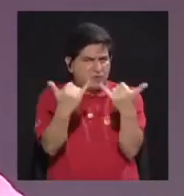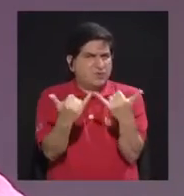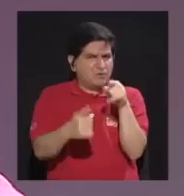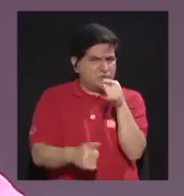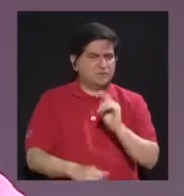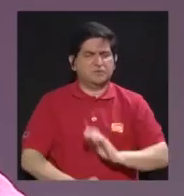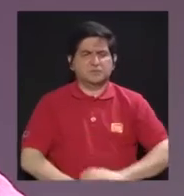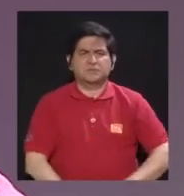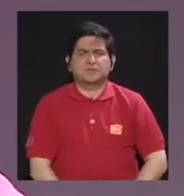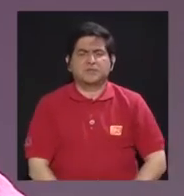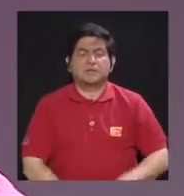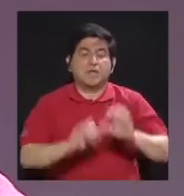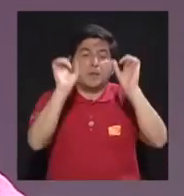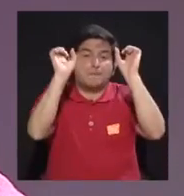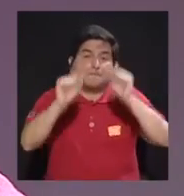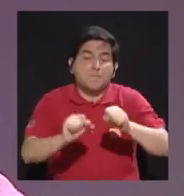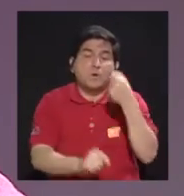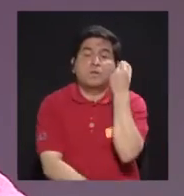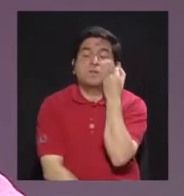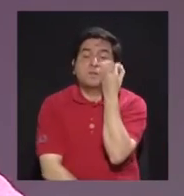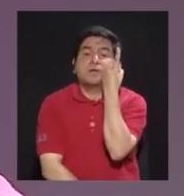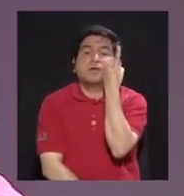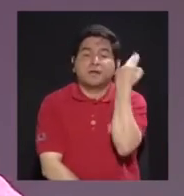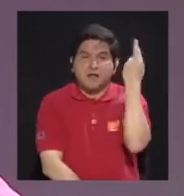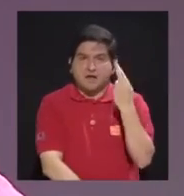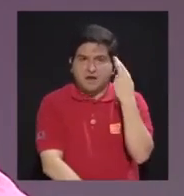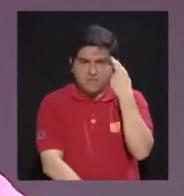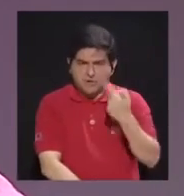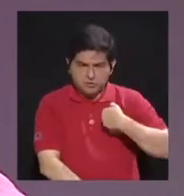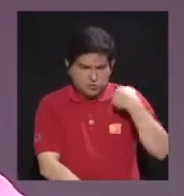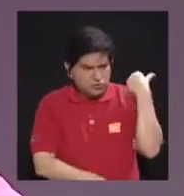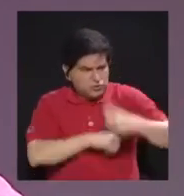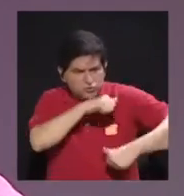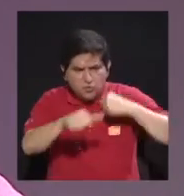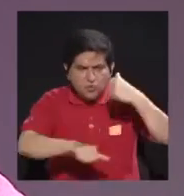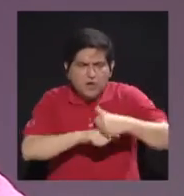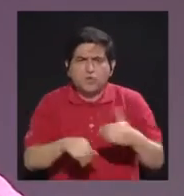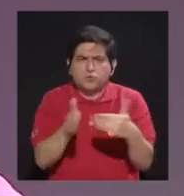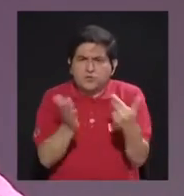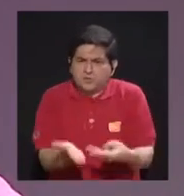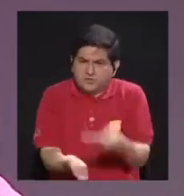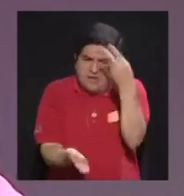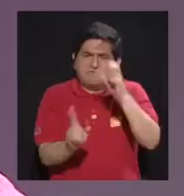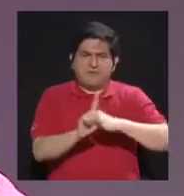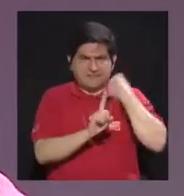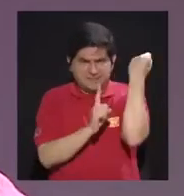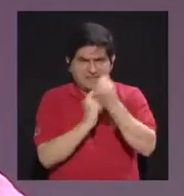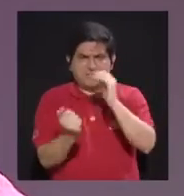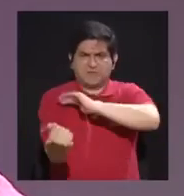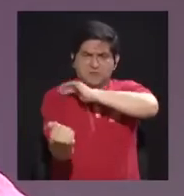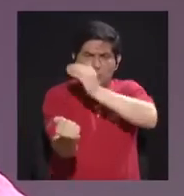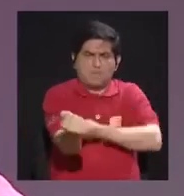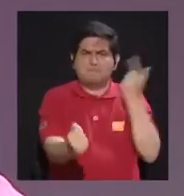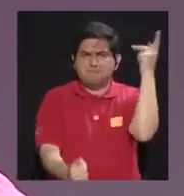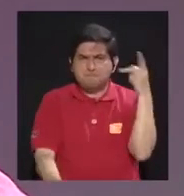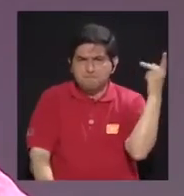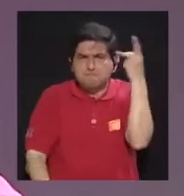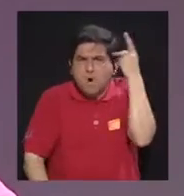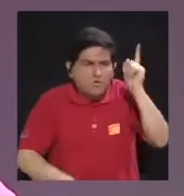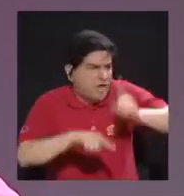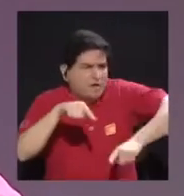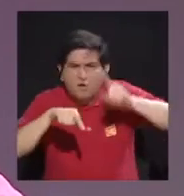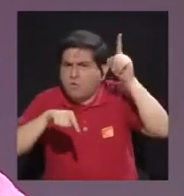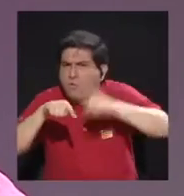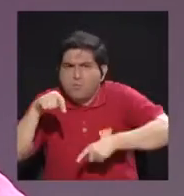para que se pueda comprender por qué reivindico tanto este asunto de que el poder político no